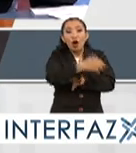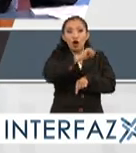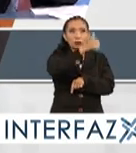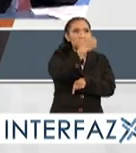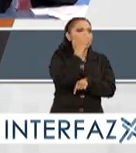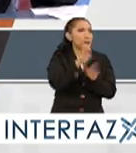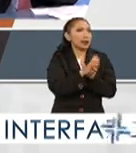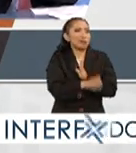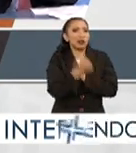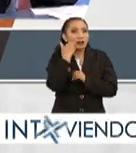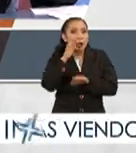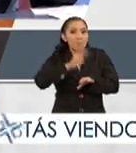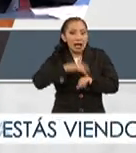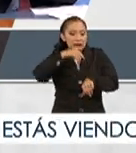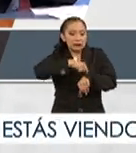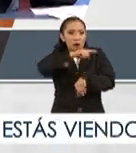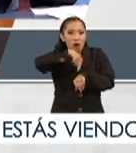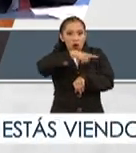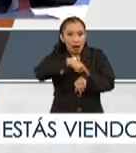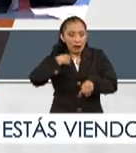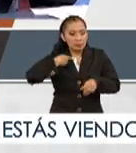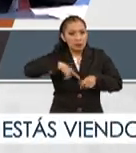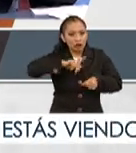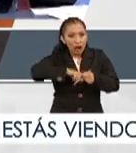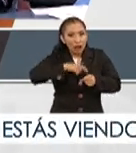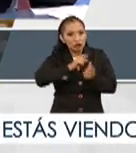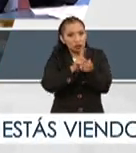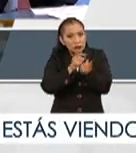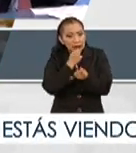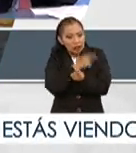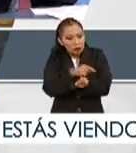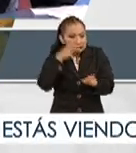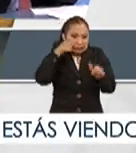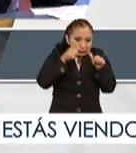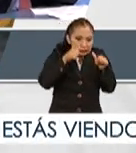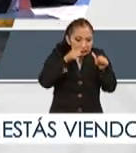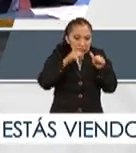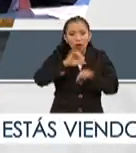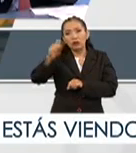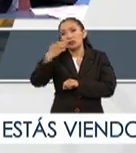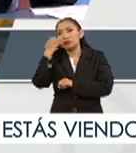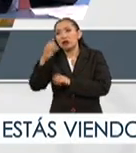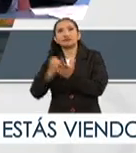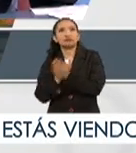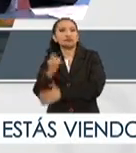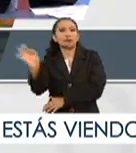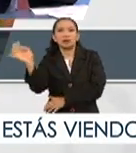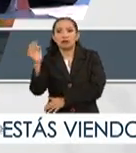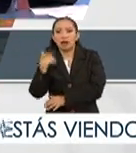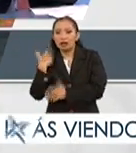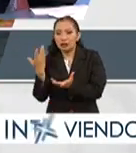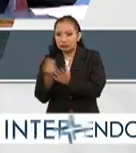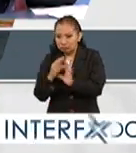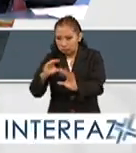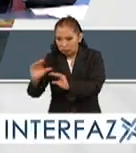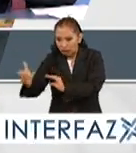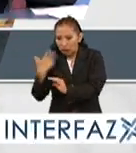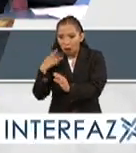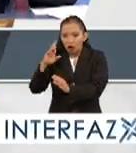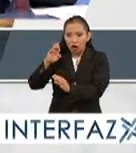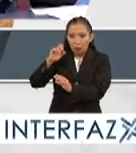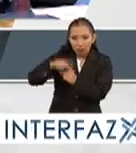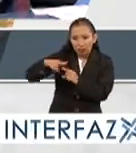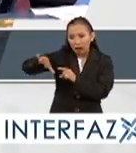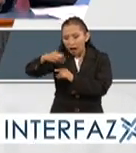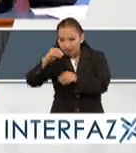van a querer dedicar más tiempo al desarrollo personal y social de los niños. Otras escuelas van a querer desarrollar nuevos campos como la